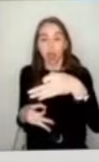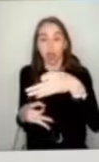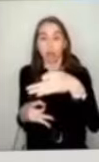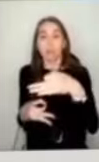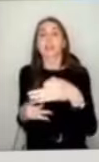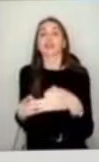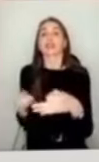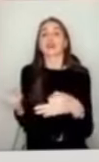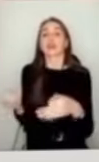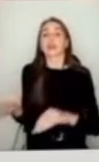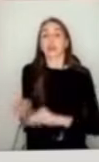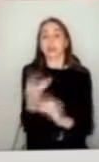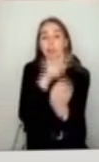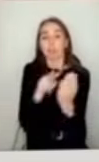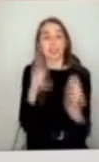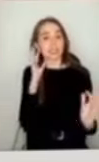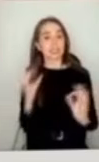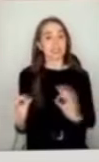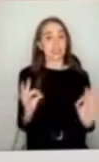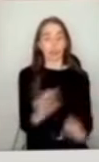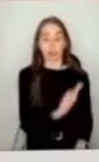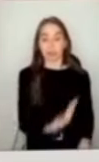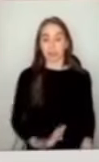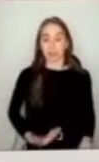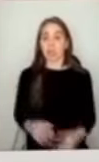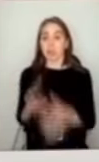señorita presidenta. Muchas gracias, prosecretario.